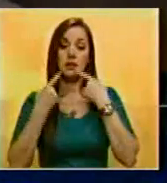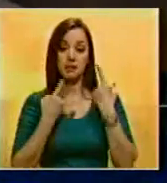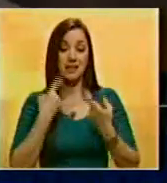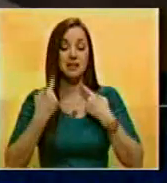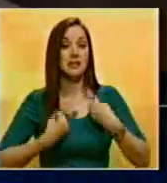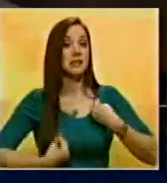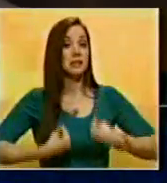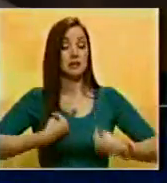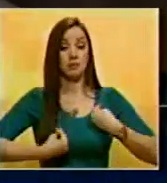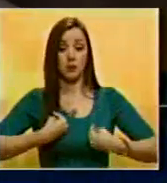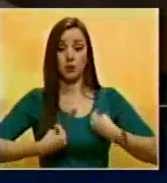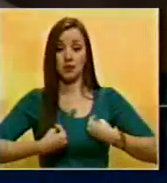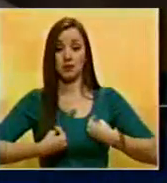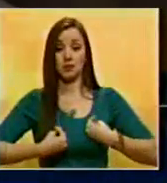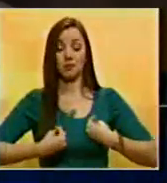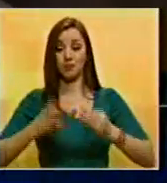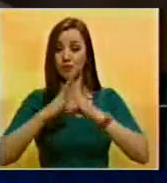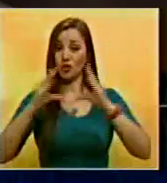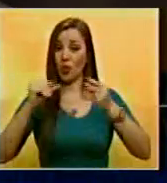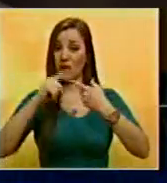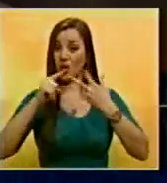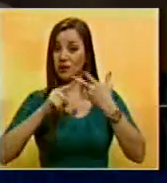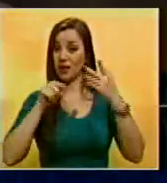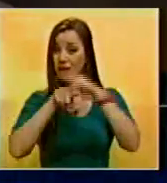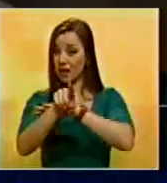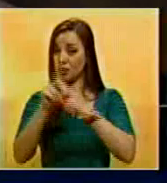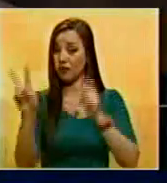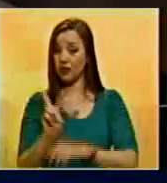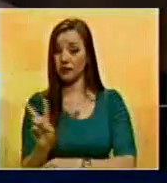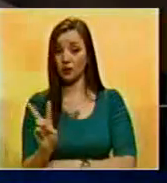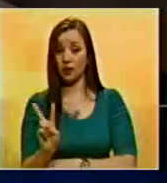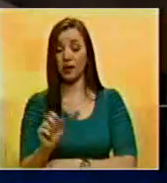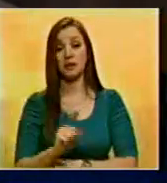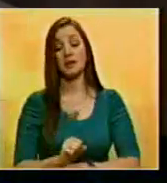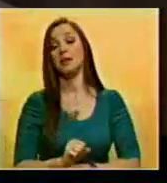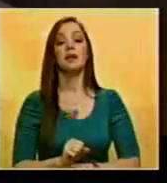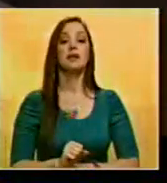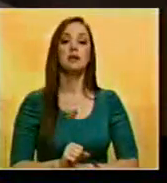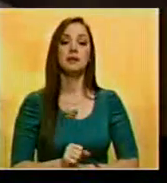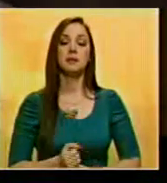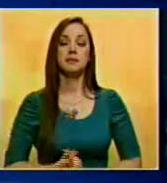preocupación todo lo que se está viviendo, sobre todo teniendo en cuenta que el 6 de diciembre, creo, ¿no?, es la elección.